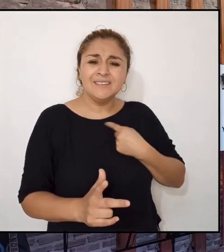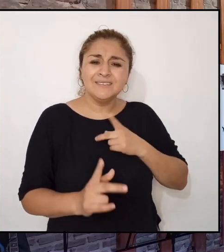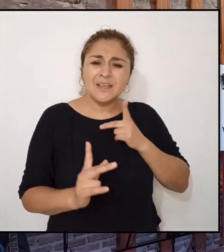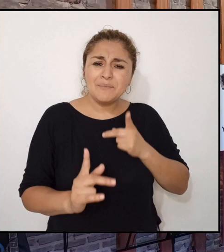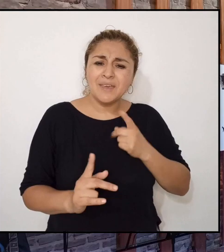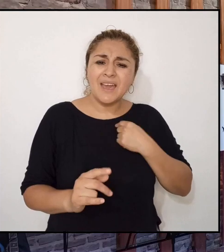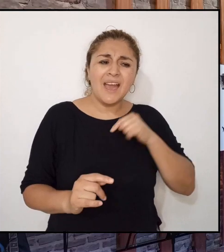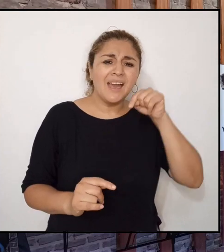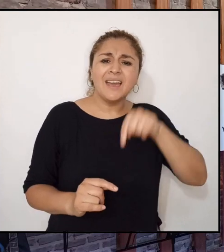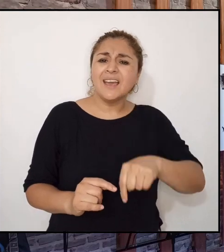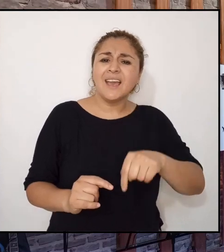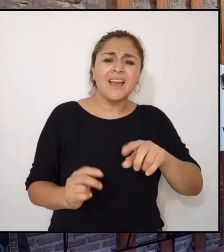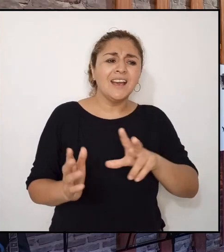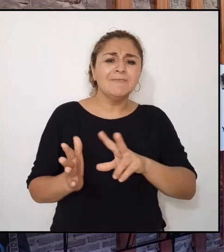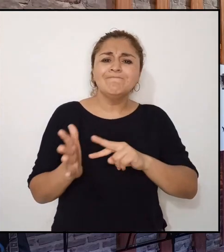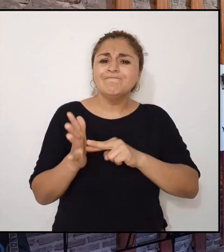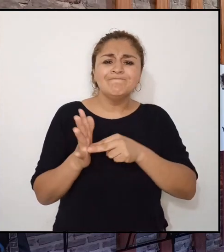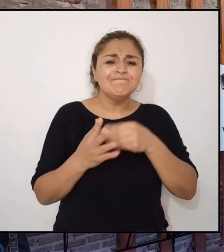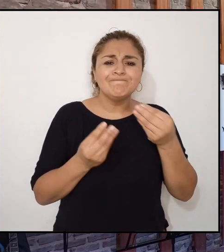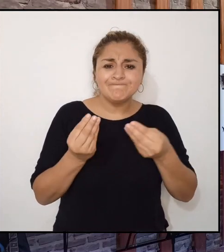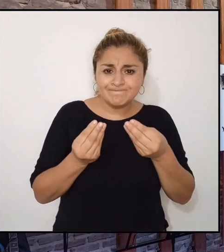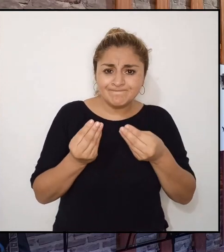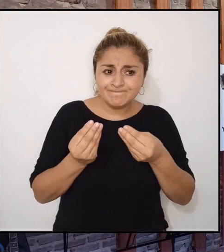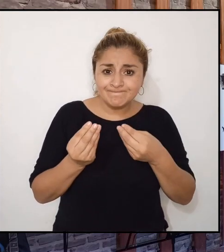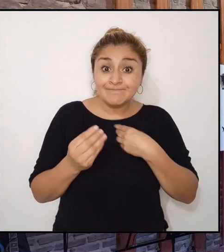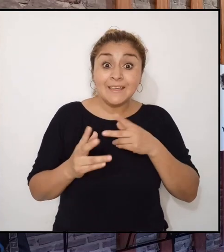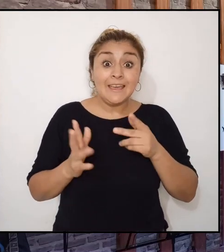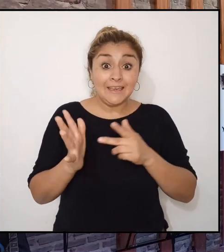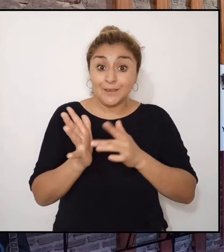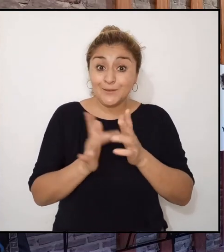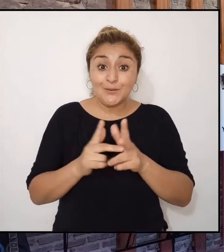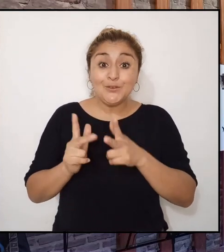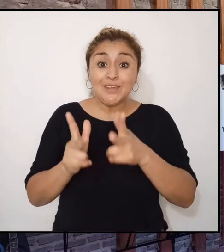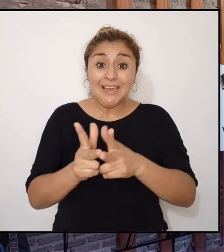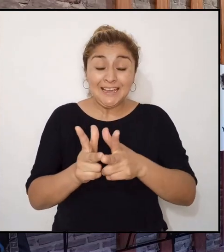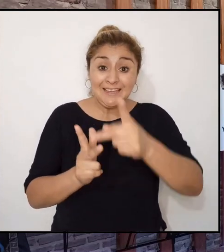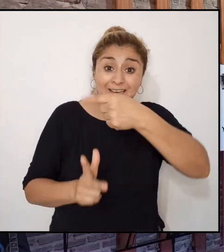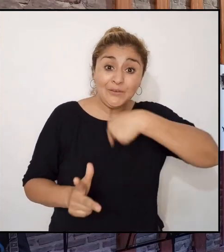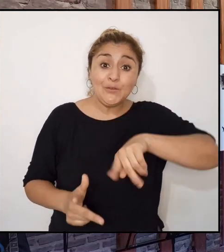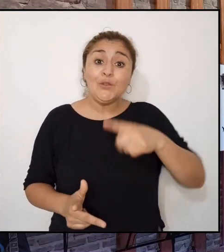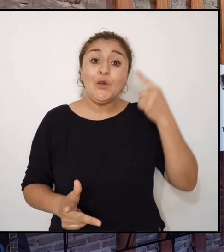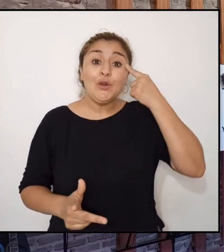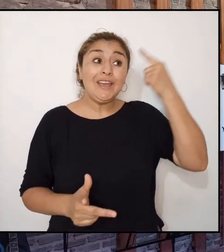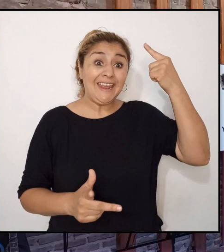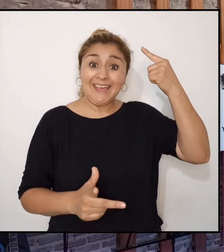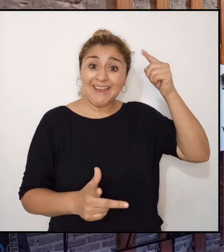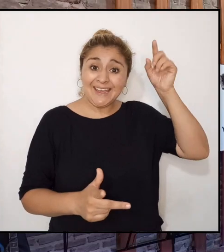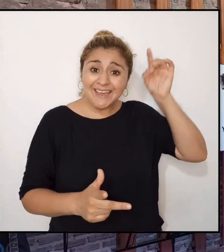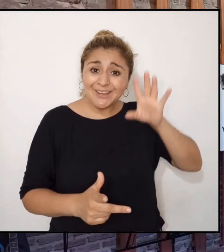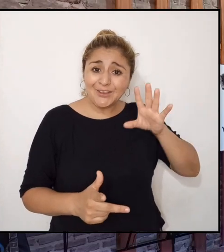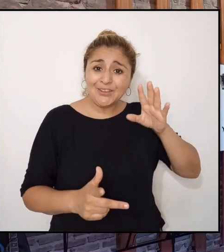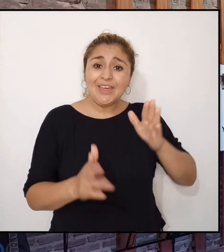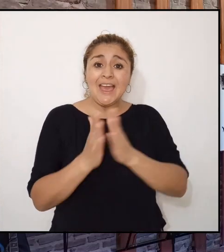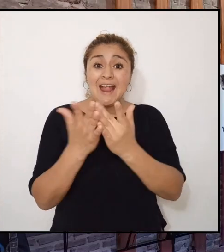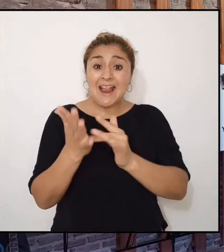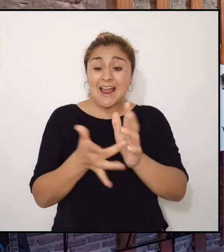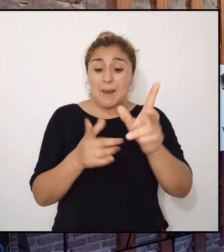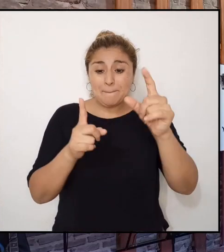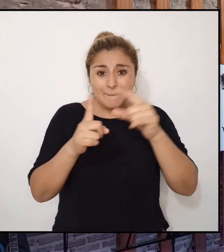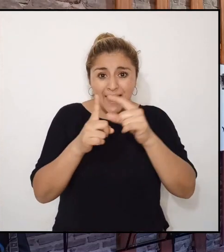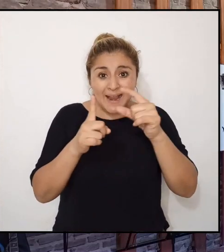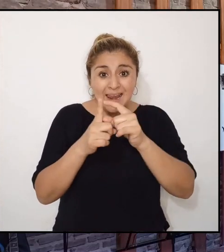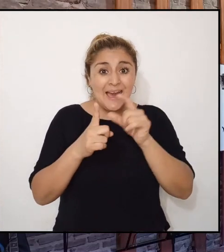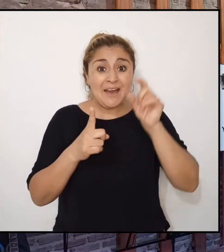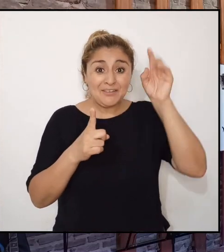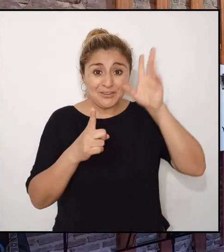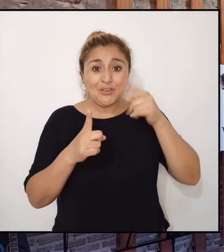mis palabras. Conoceme. Y por lo que yo soy, lo que hago. Y hoy nosotros, como decía al